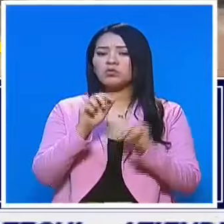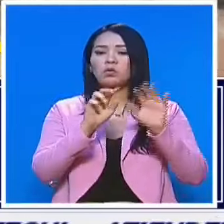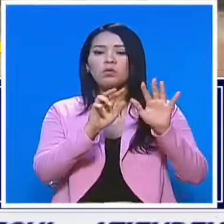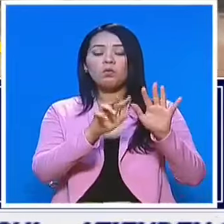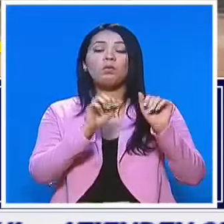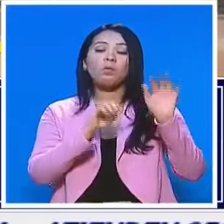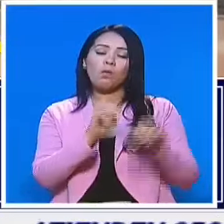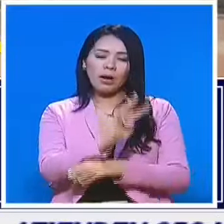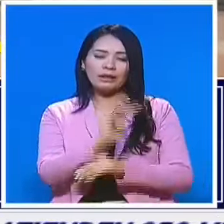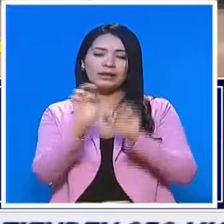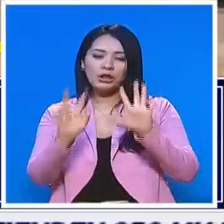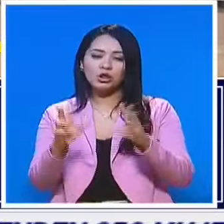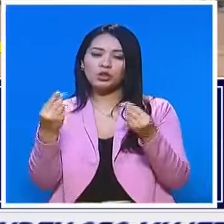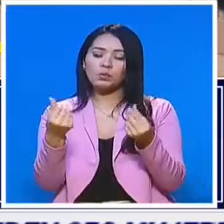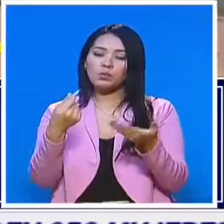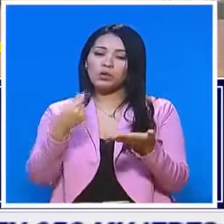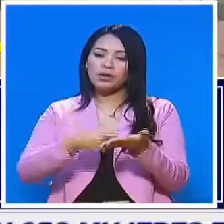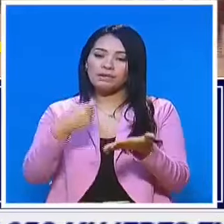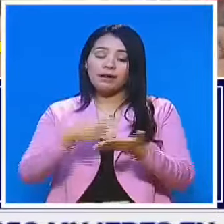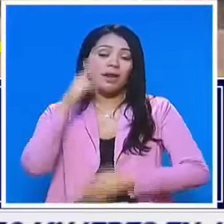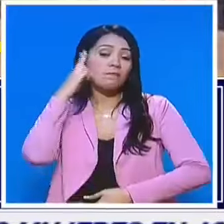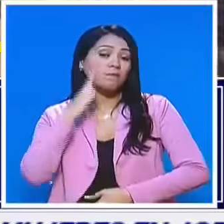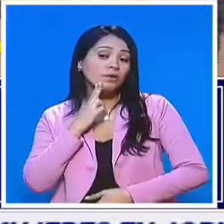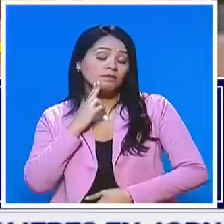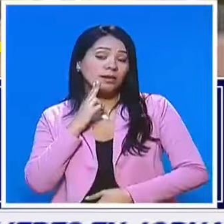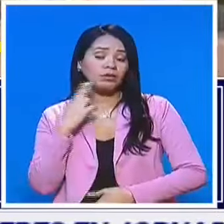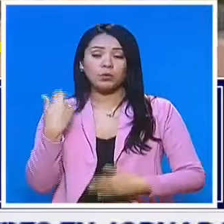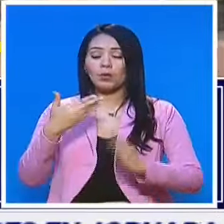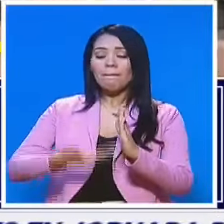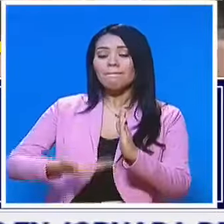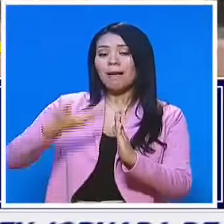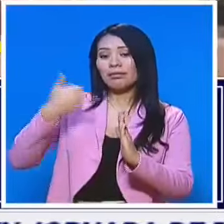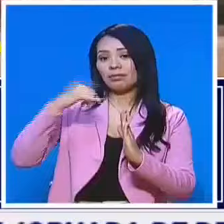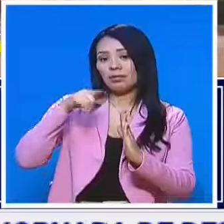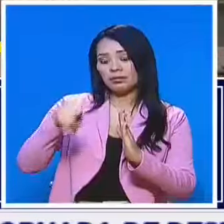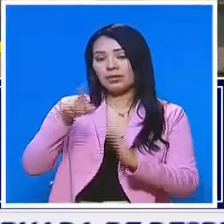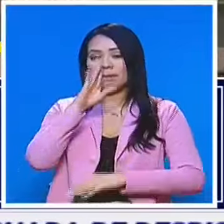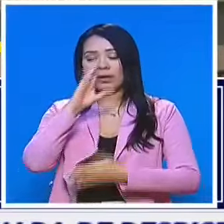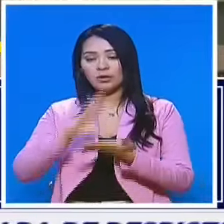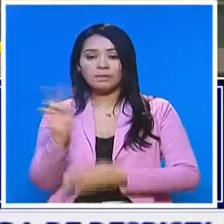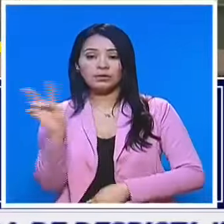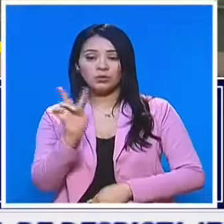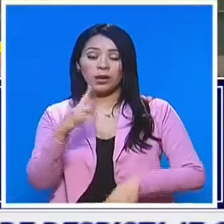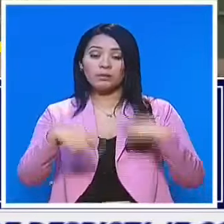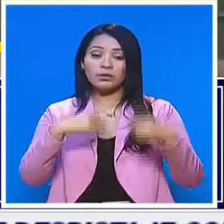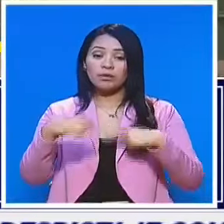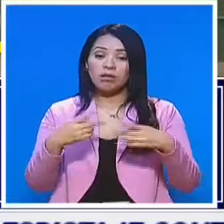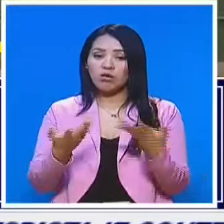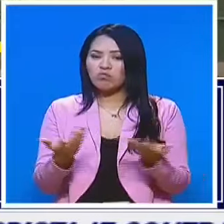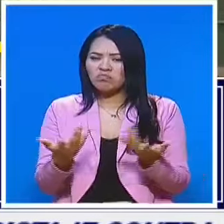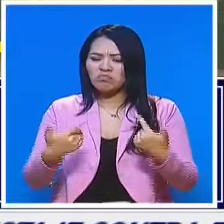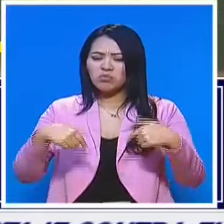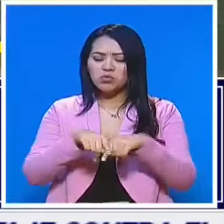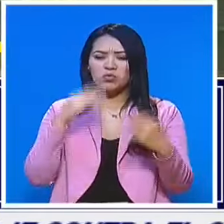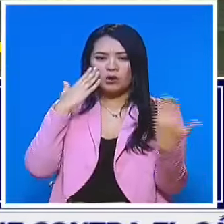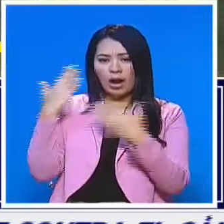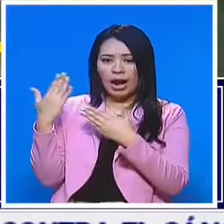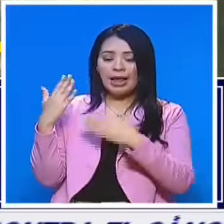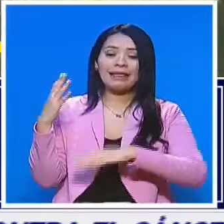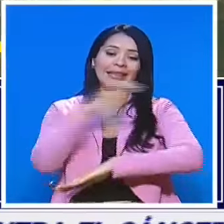bolívares un precio muy por encima de lo establecido por el Banco Central de Venezuela el procedimiento fue realizado en el casco central del